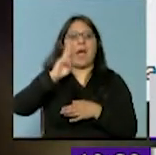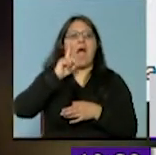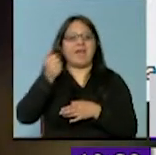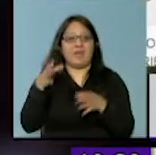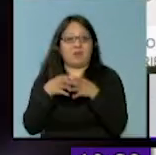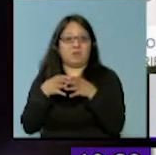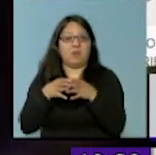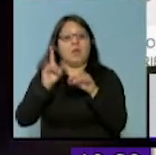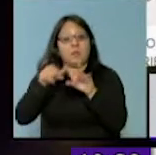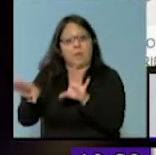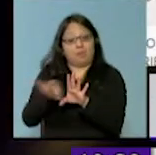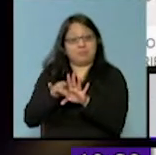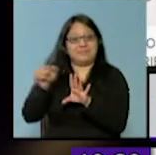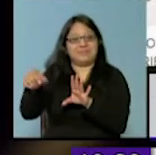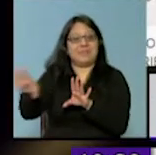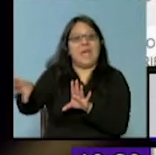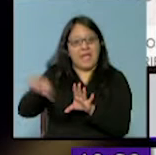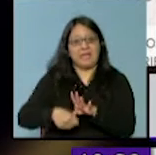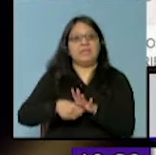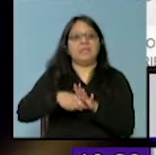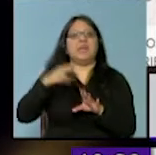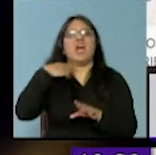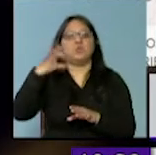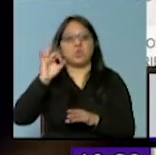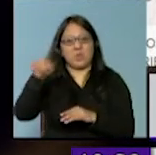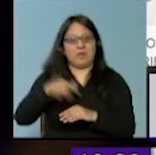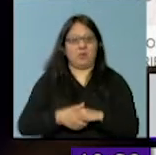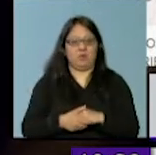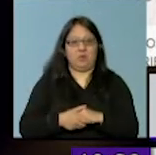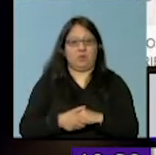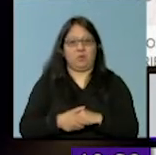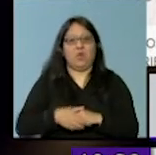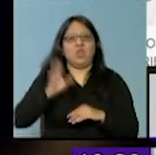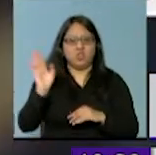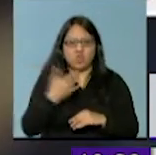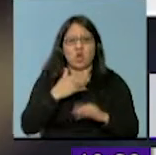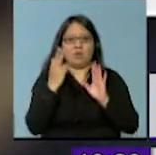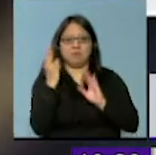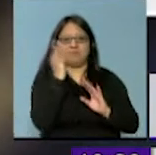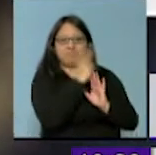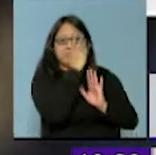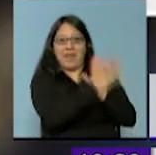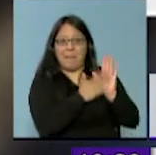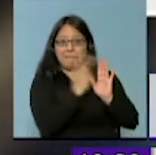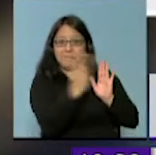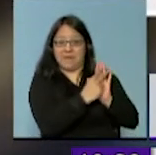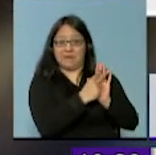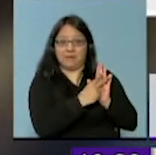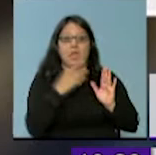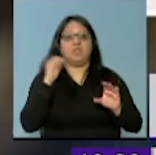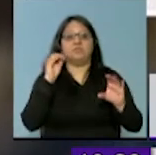hijo que trabaja o figura en la nómina oficial. Estos son todos datos que sacamos de internet, que están para que la gente los